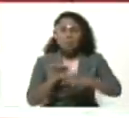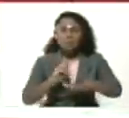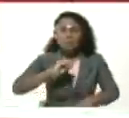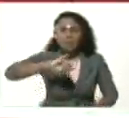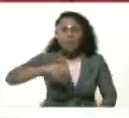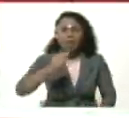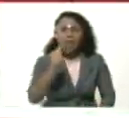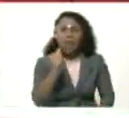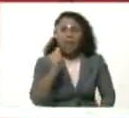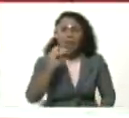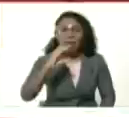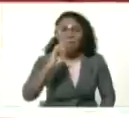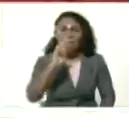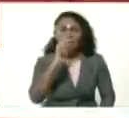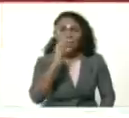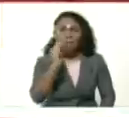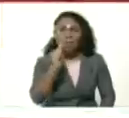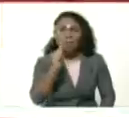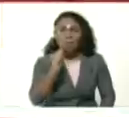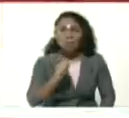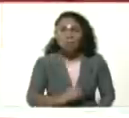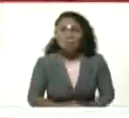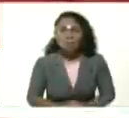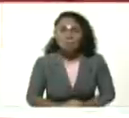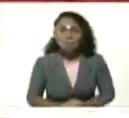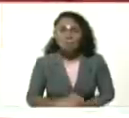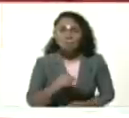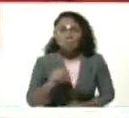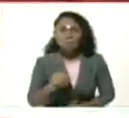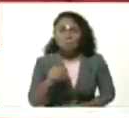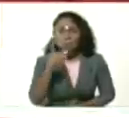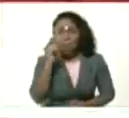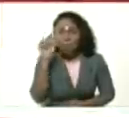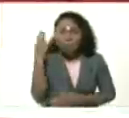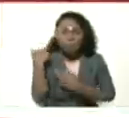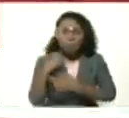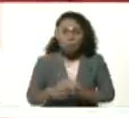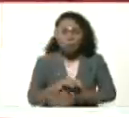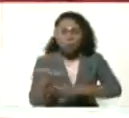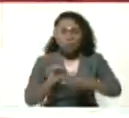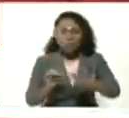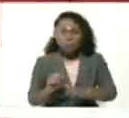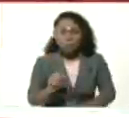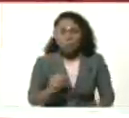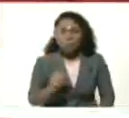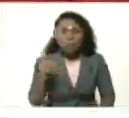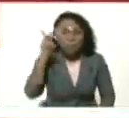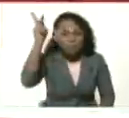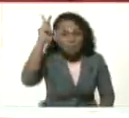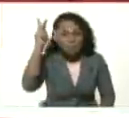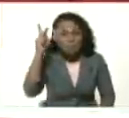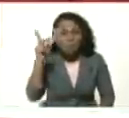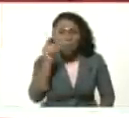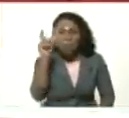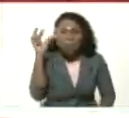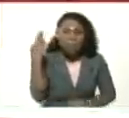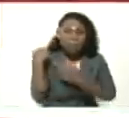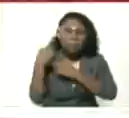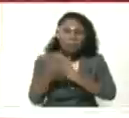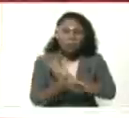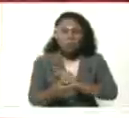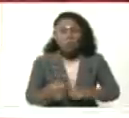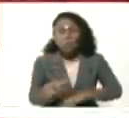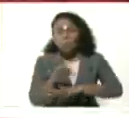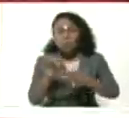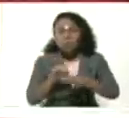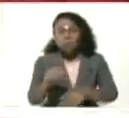¿cómo es? Jacura. Luis Bello. Municipio Cacique Manaure, Luis Ulacio. Municipio